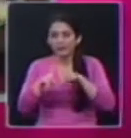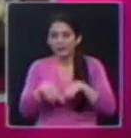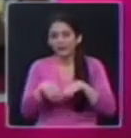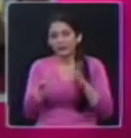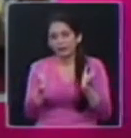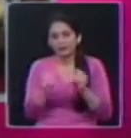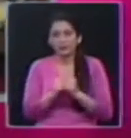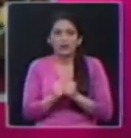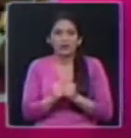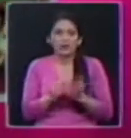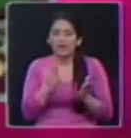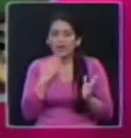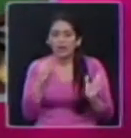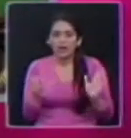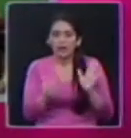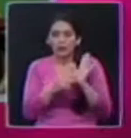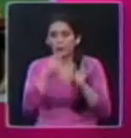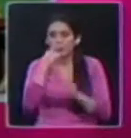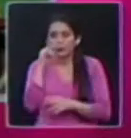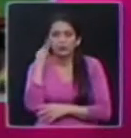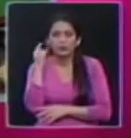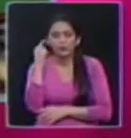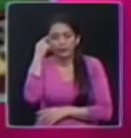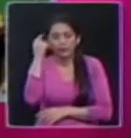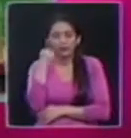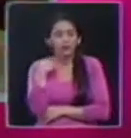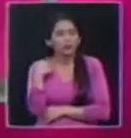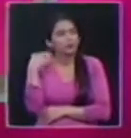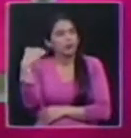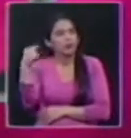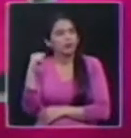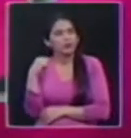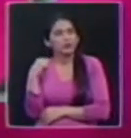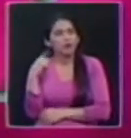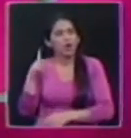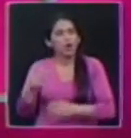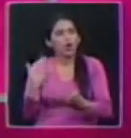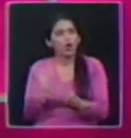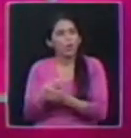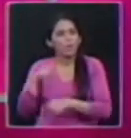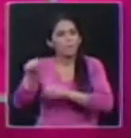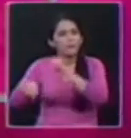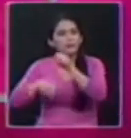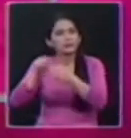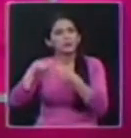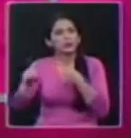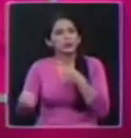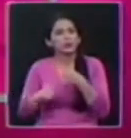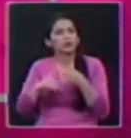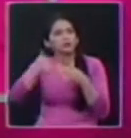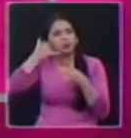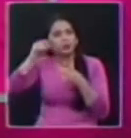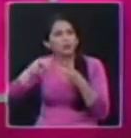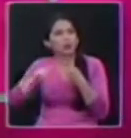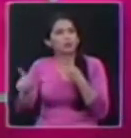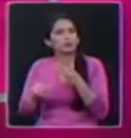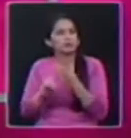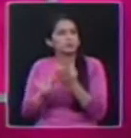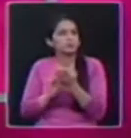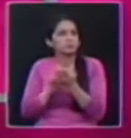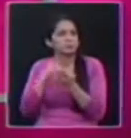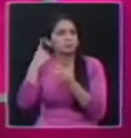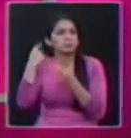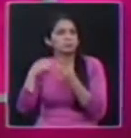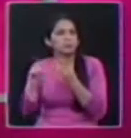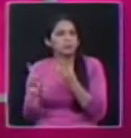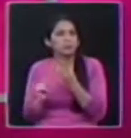como, qué sé yo, comprarse su primera bicicleta, comprarse tal vez un celular, pensar en un iPad ya para un joven, pensar en